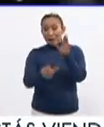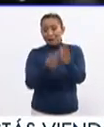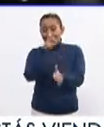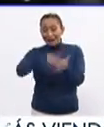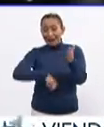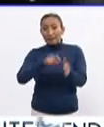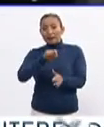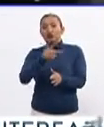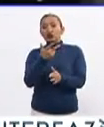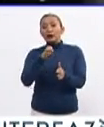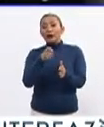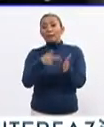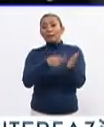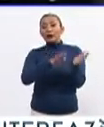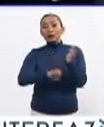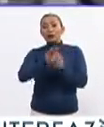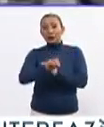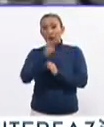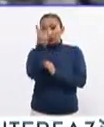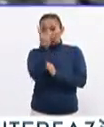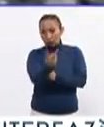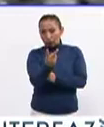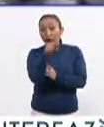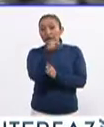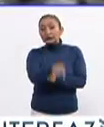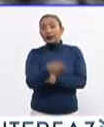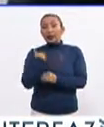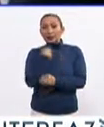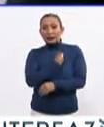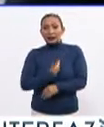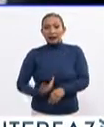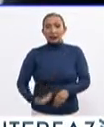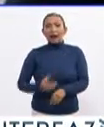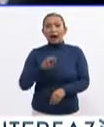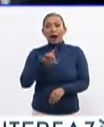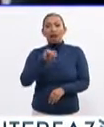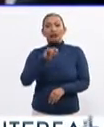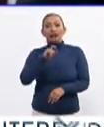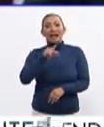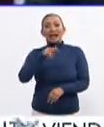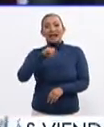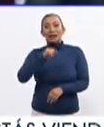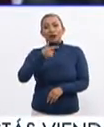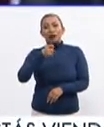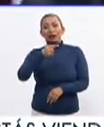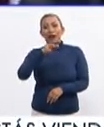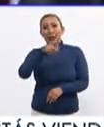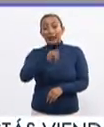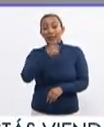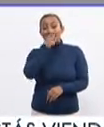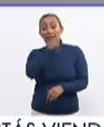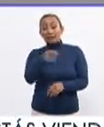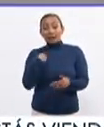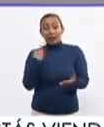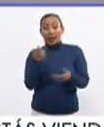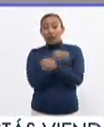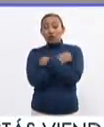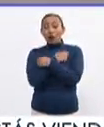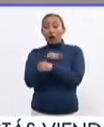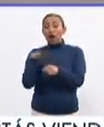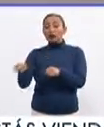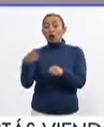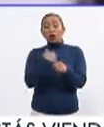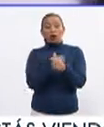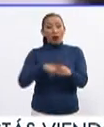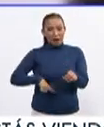dio el 28 de enero de 1992, en el mandato del presidente Carlos Salinas de Gortari, que precisó que la educación